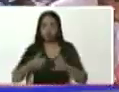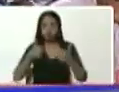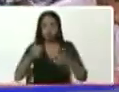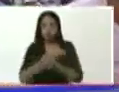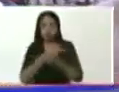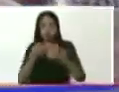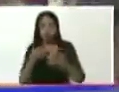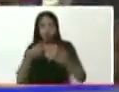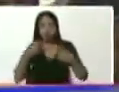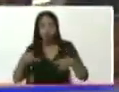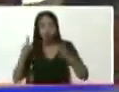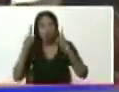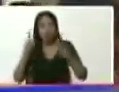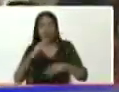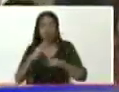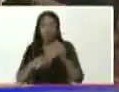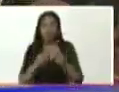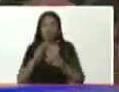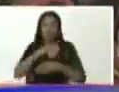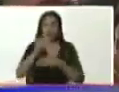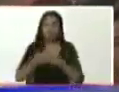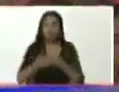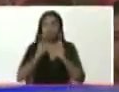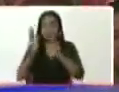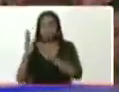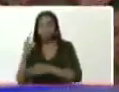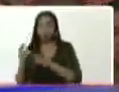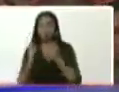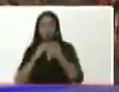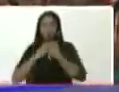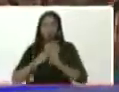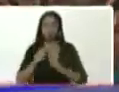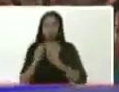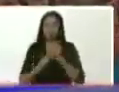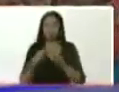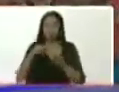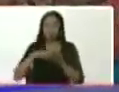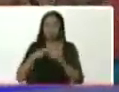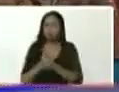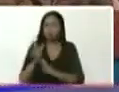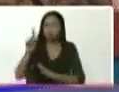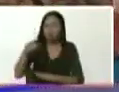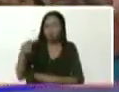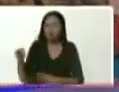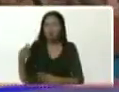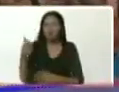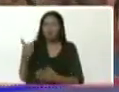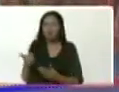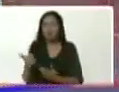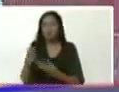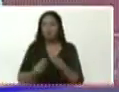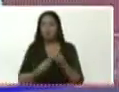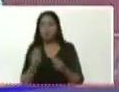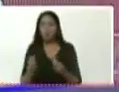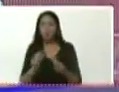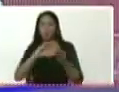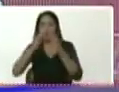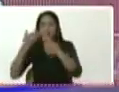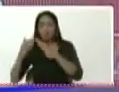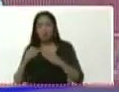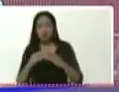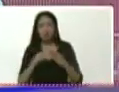y producción. ¿Cómo va el plan organizativo, Aristóbulo? De los consejos comunales, de las comunas,